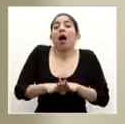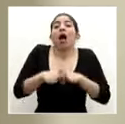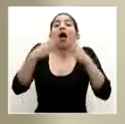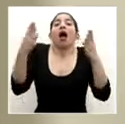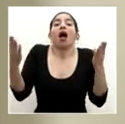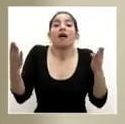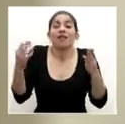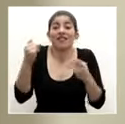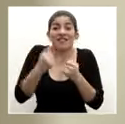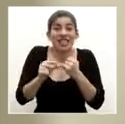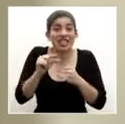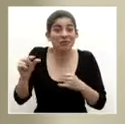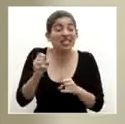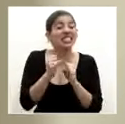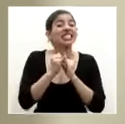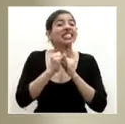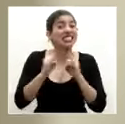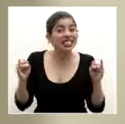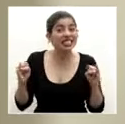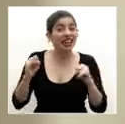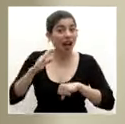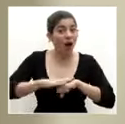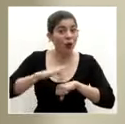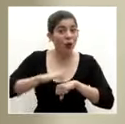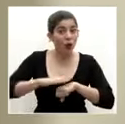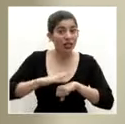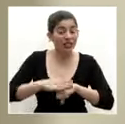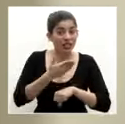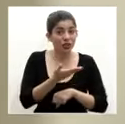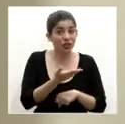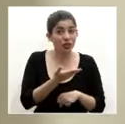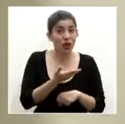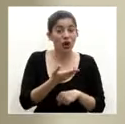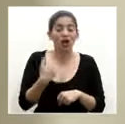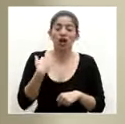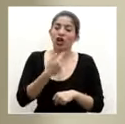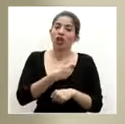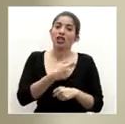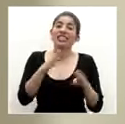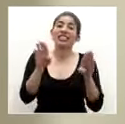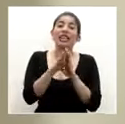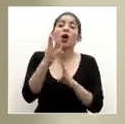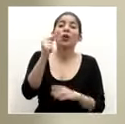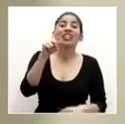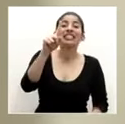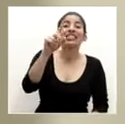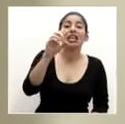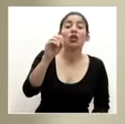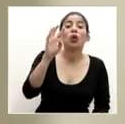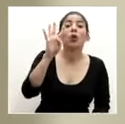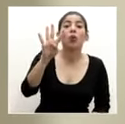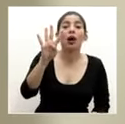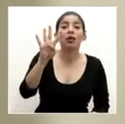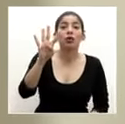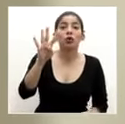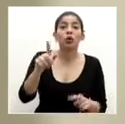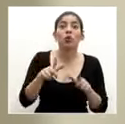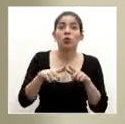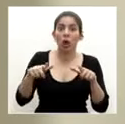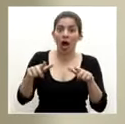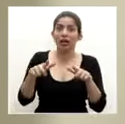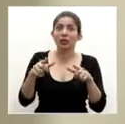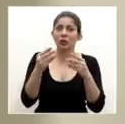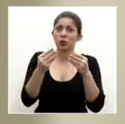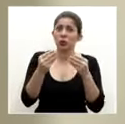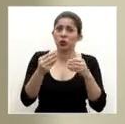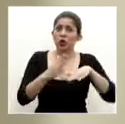este fin de semana sin tener la autorización correspondiente, procedimos a cerrar 104 lugares, que son muchos lugares a